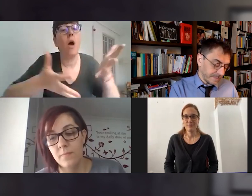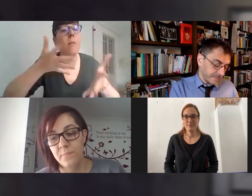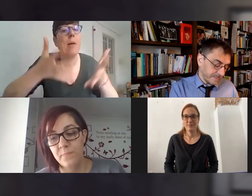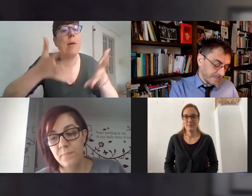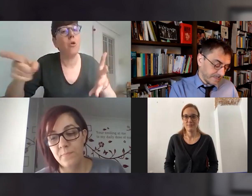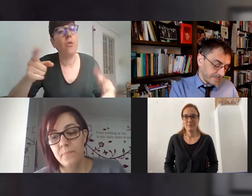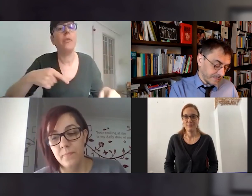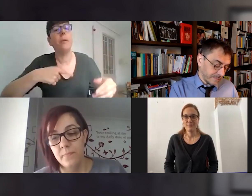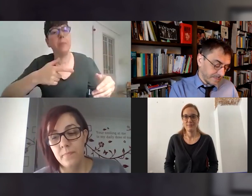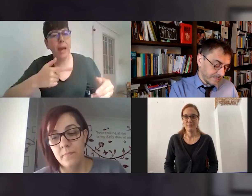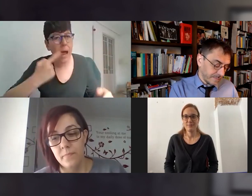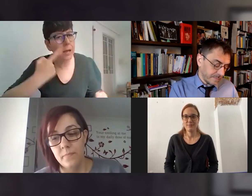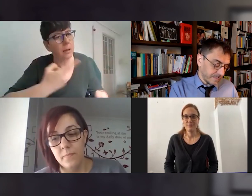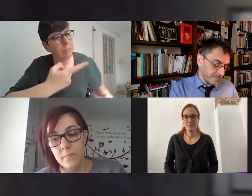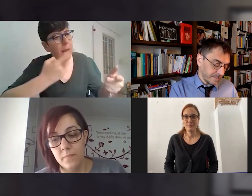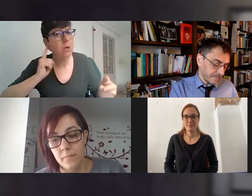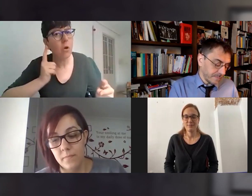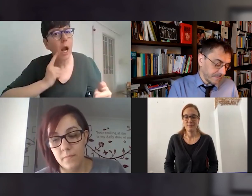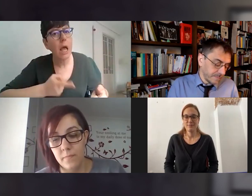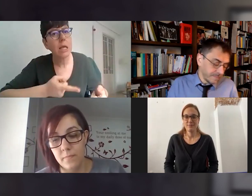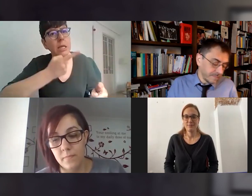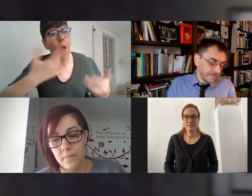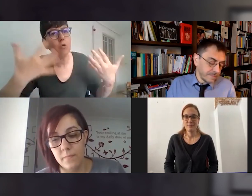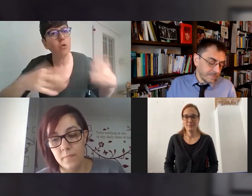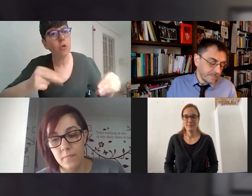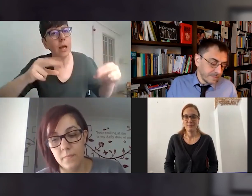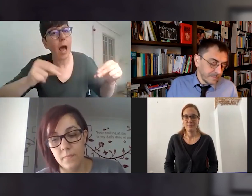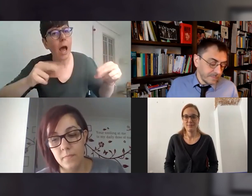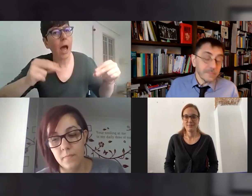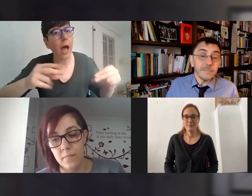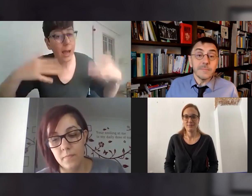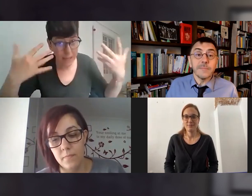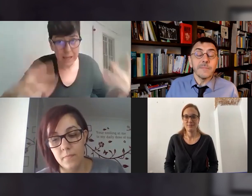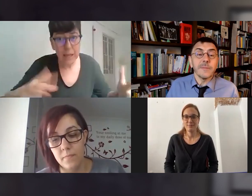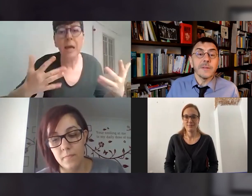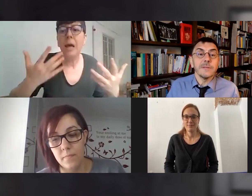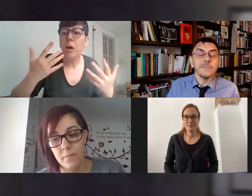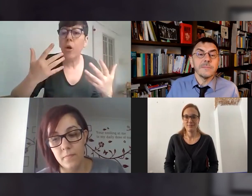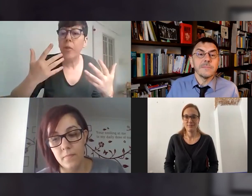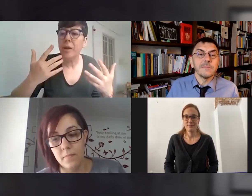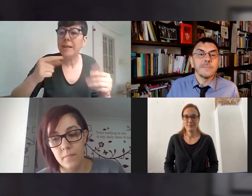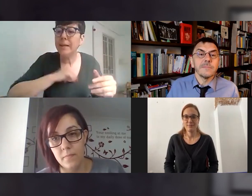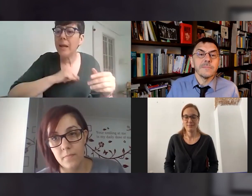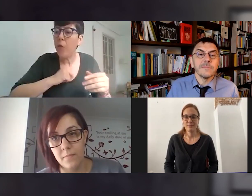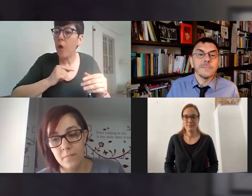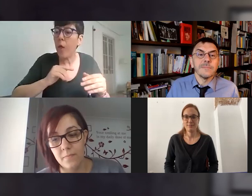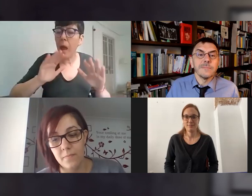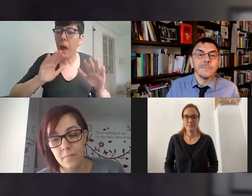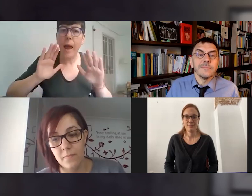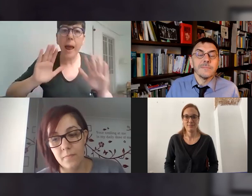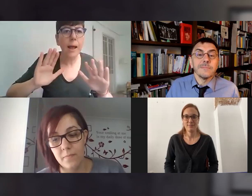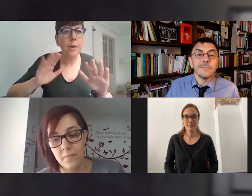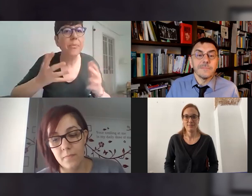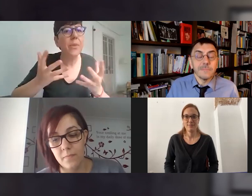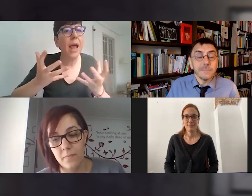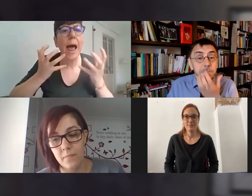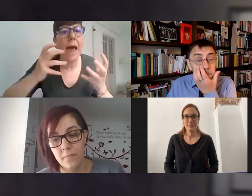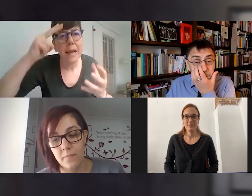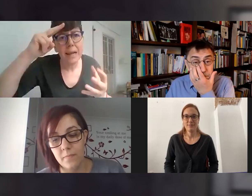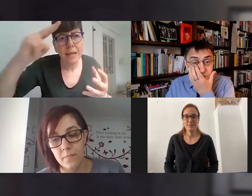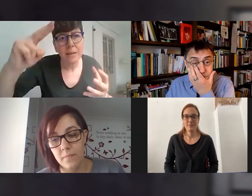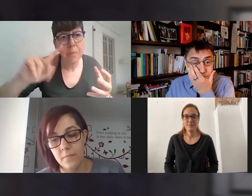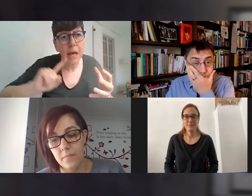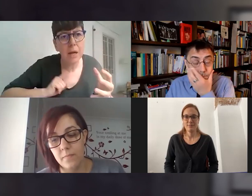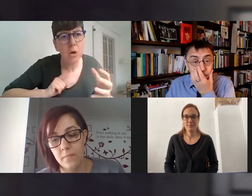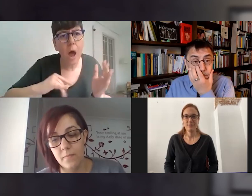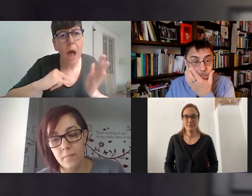y sí que cuando empiezas a hablar dice, mira, fíjate la sorda lo que nos dice. Pero sí que es la